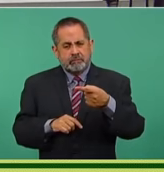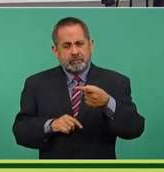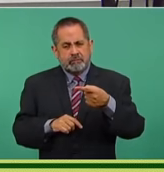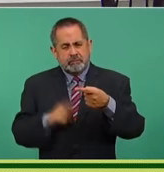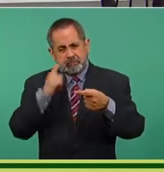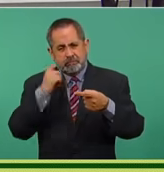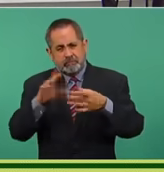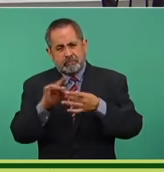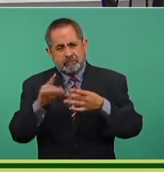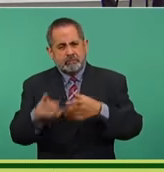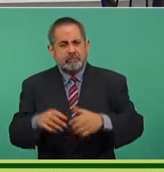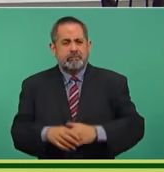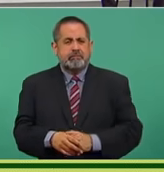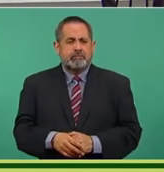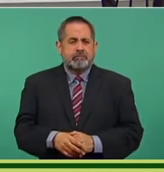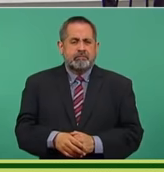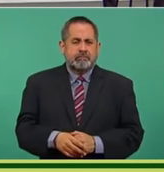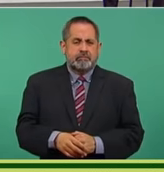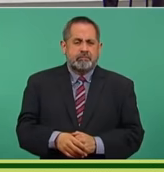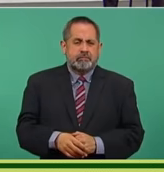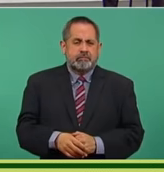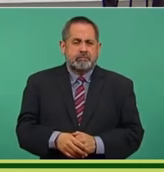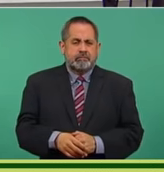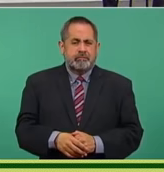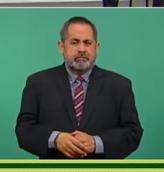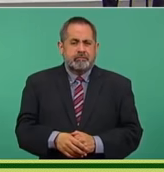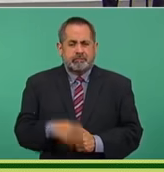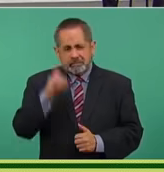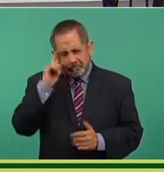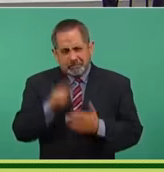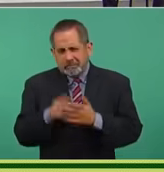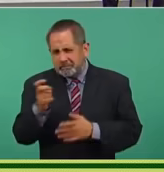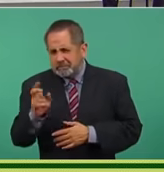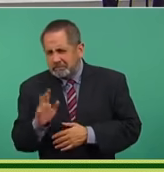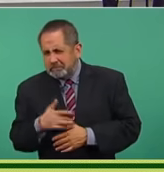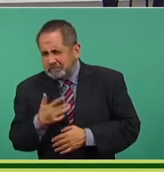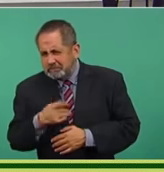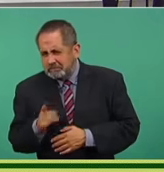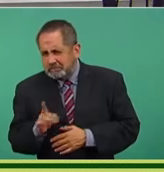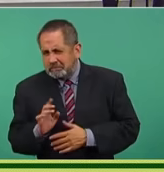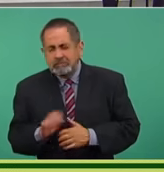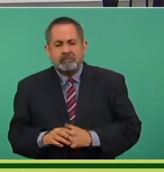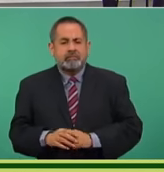a ver sí yo creo que es este